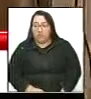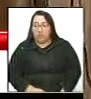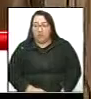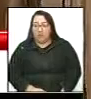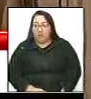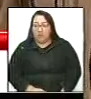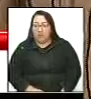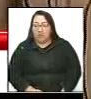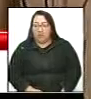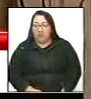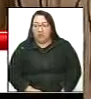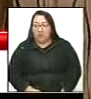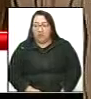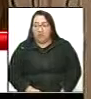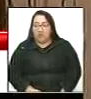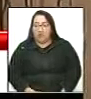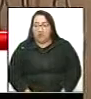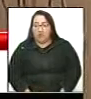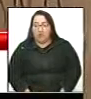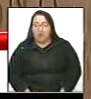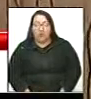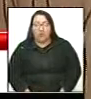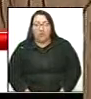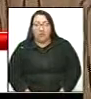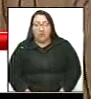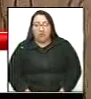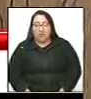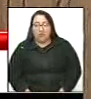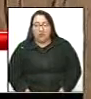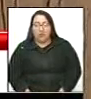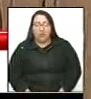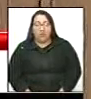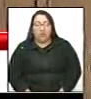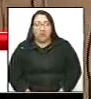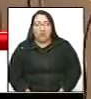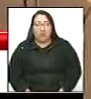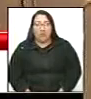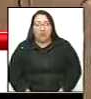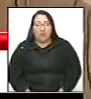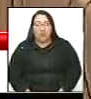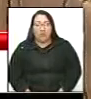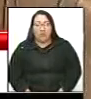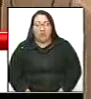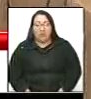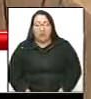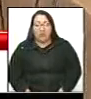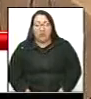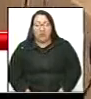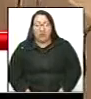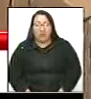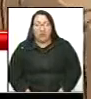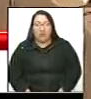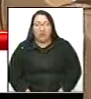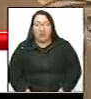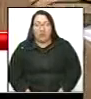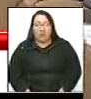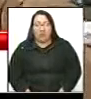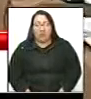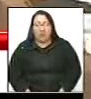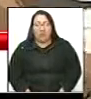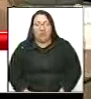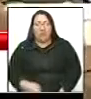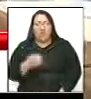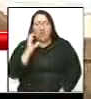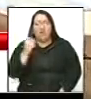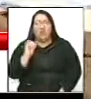Tiene uso la palabra, secretario. Para que precise, por favor. Creo que no he sido claro. Yo creo que